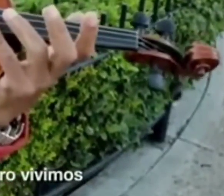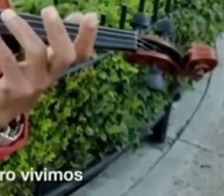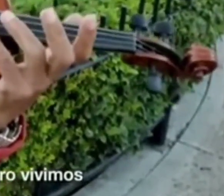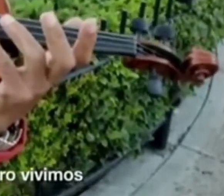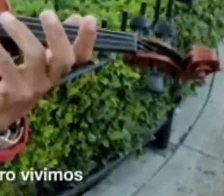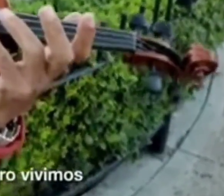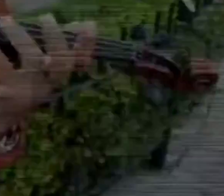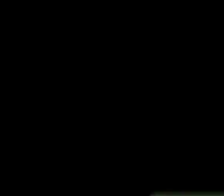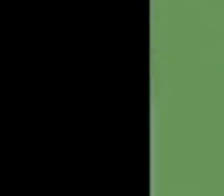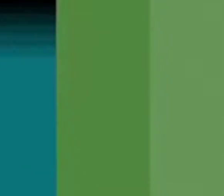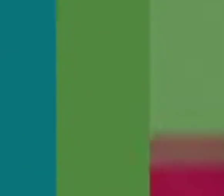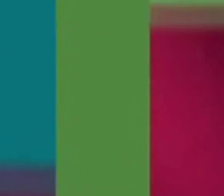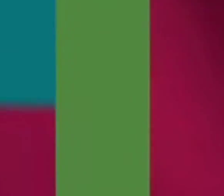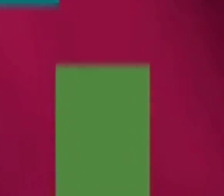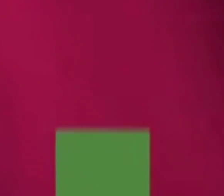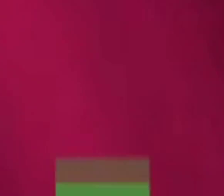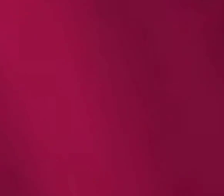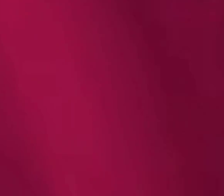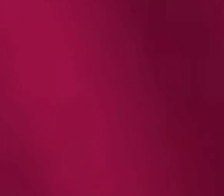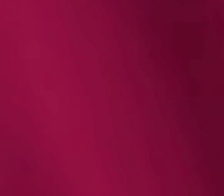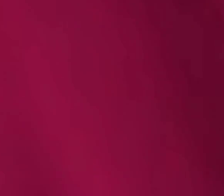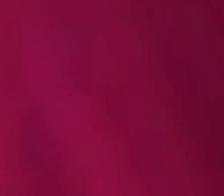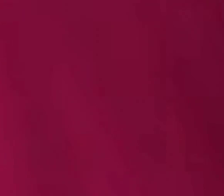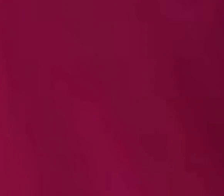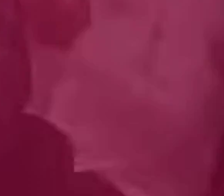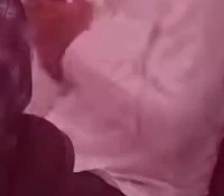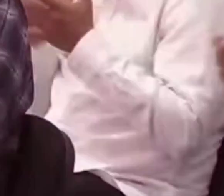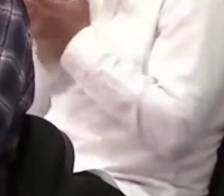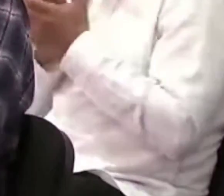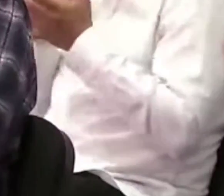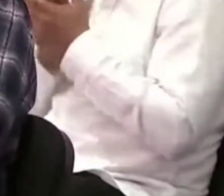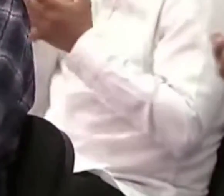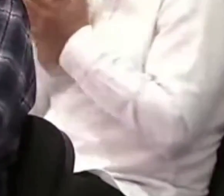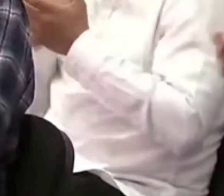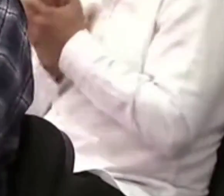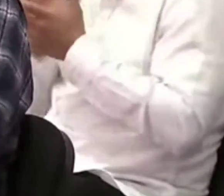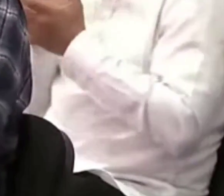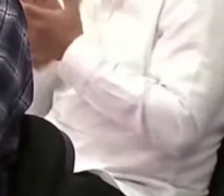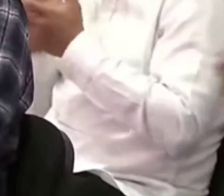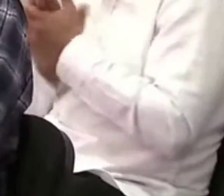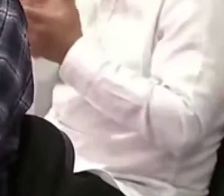muy bonita. Gobierno de México.